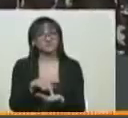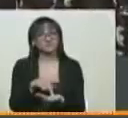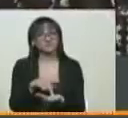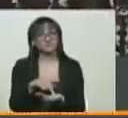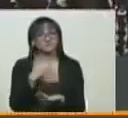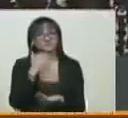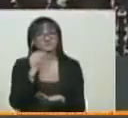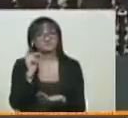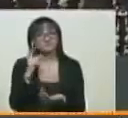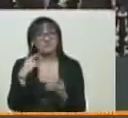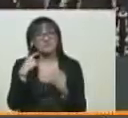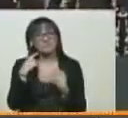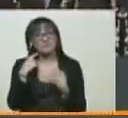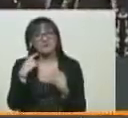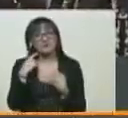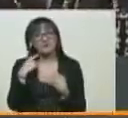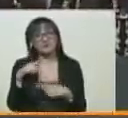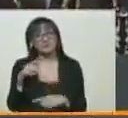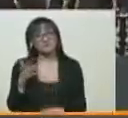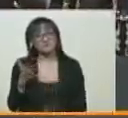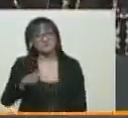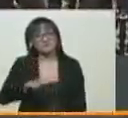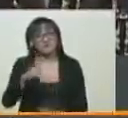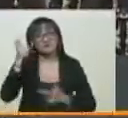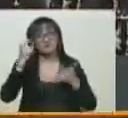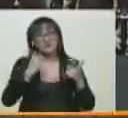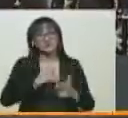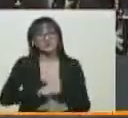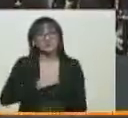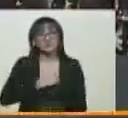Acabamos de perder a nuestro comandante Hugo Chávez.